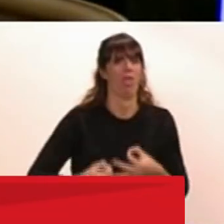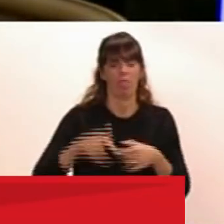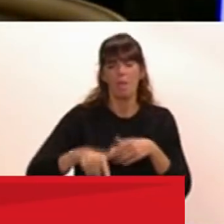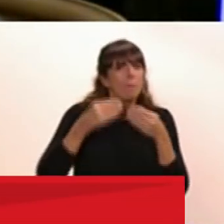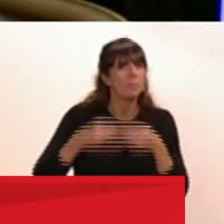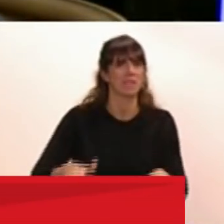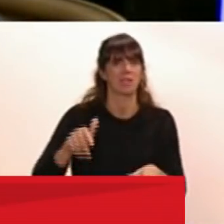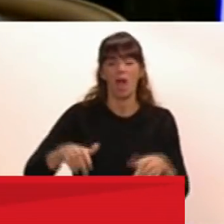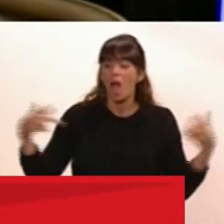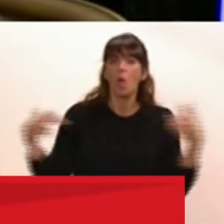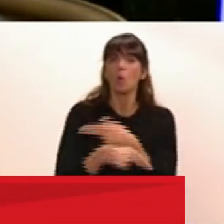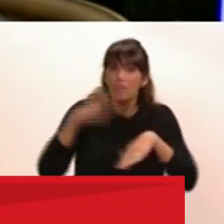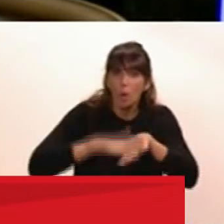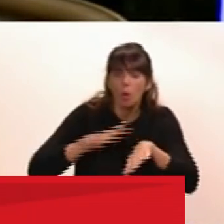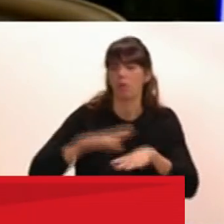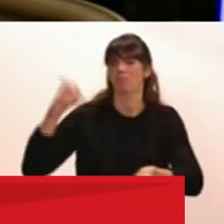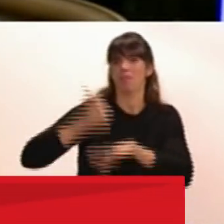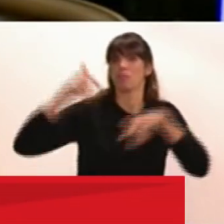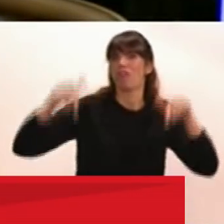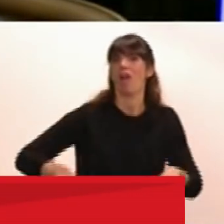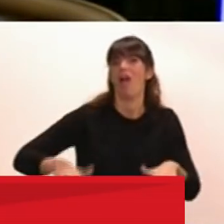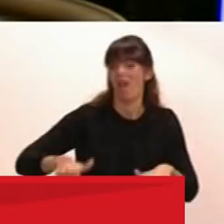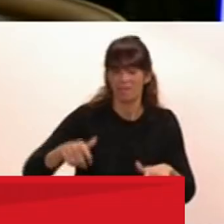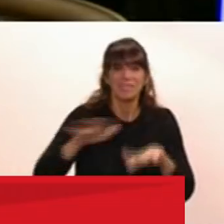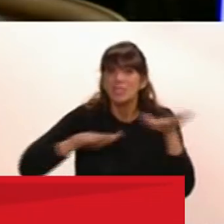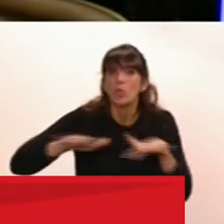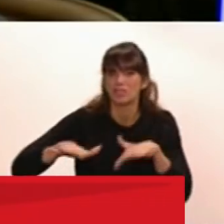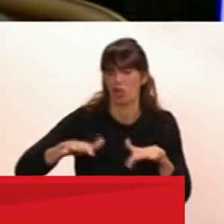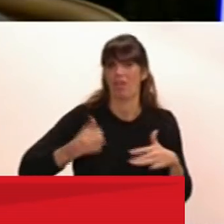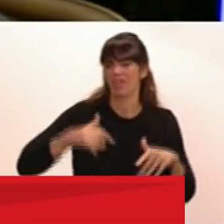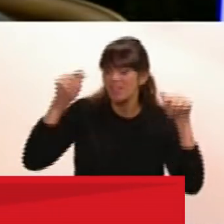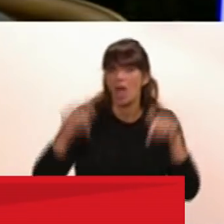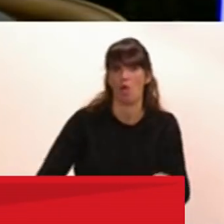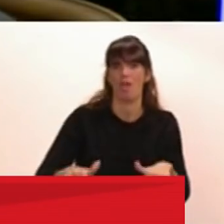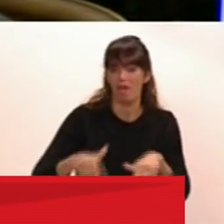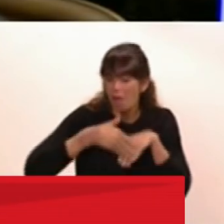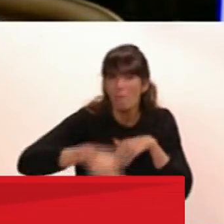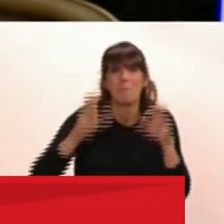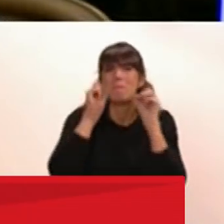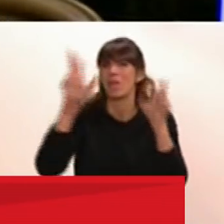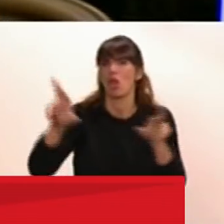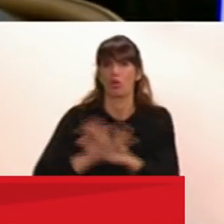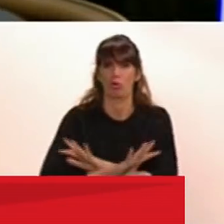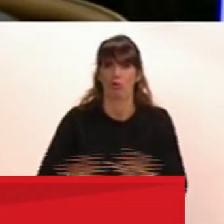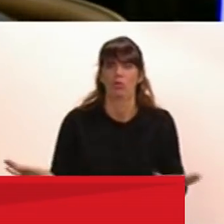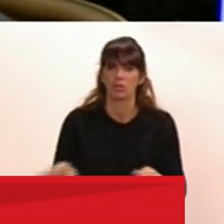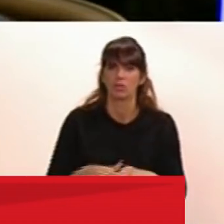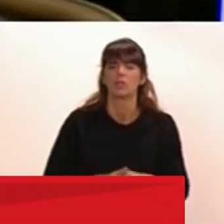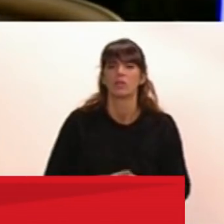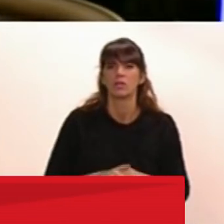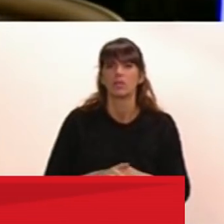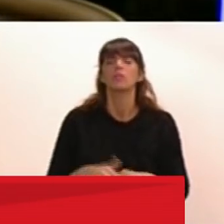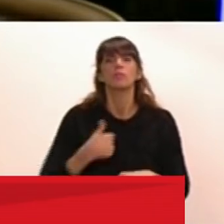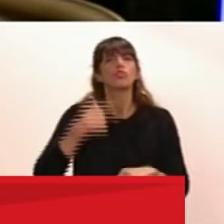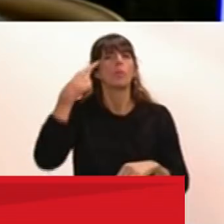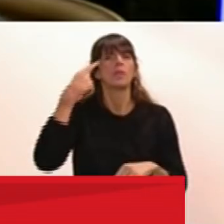El ajuste nos trajo acá. Y no nos va a sacar de acá. La fragilidad va a ser peor. La fragilidad va a ser peor. Y yo